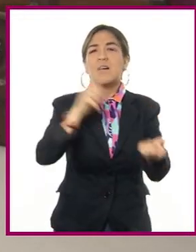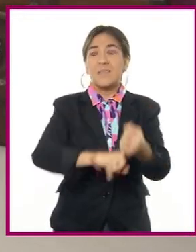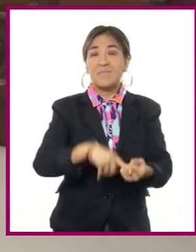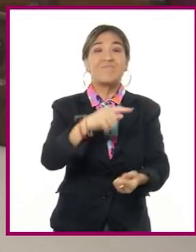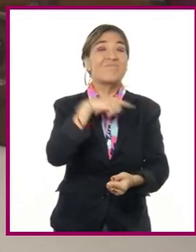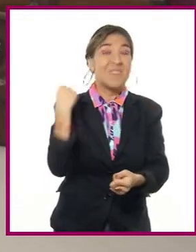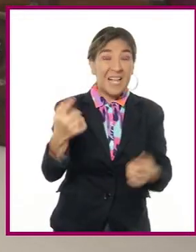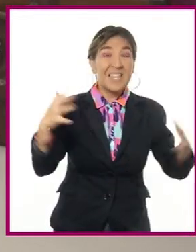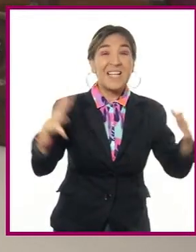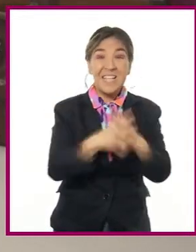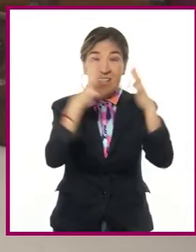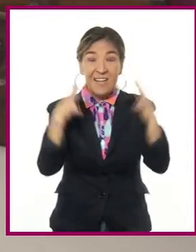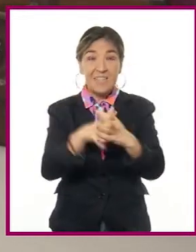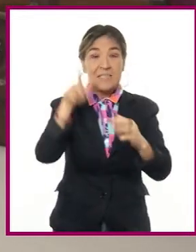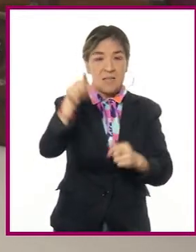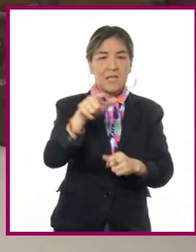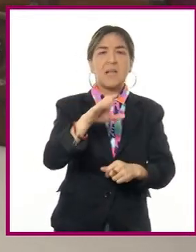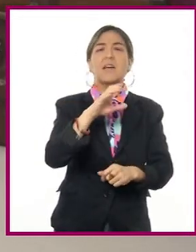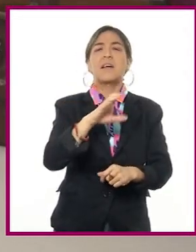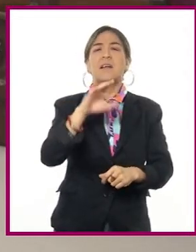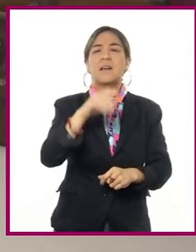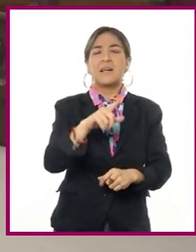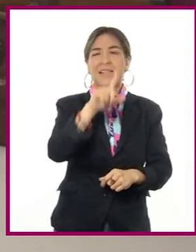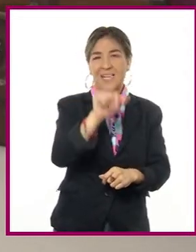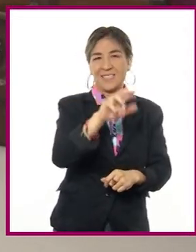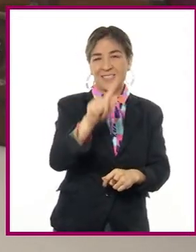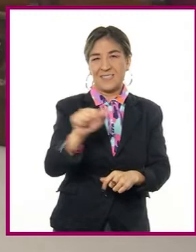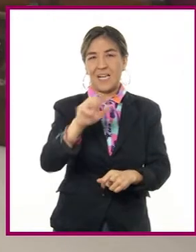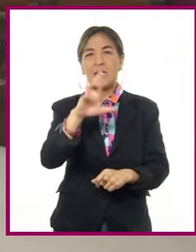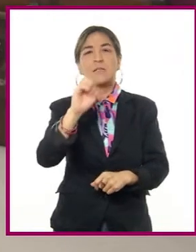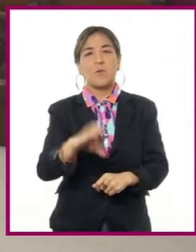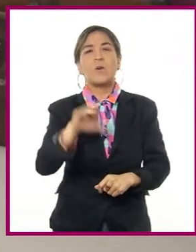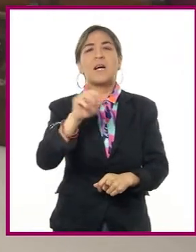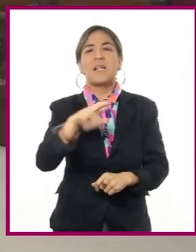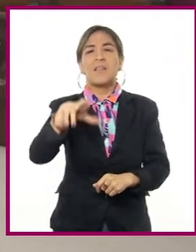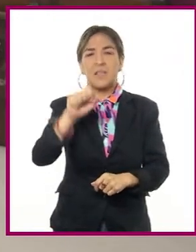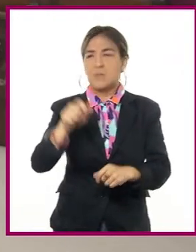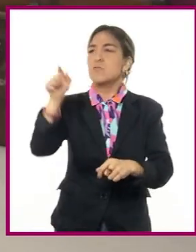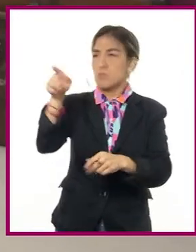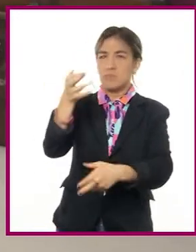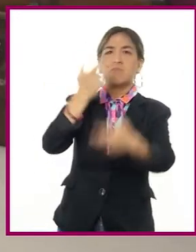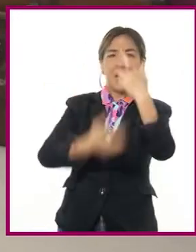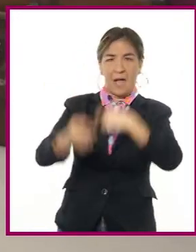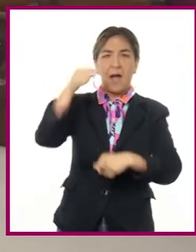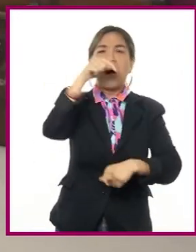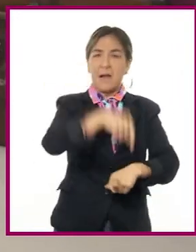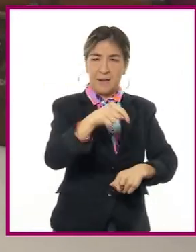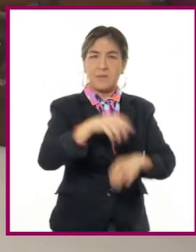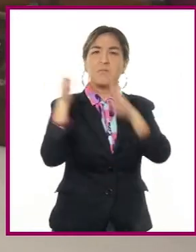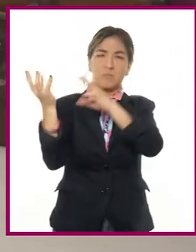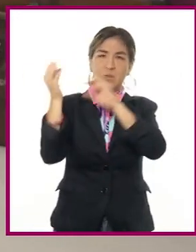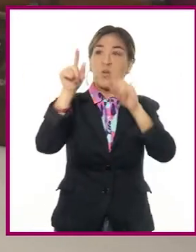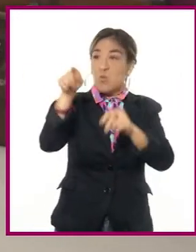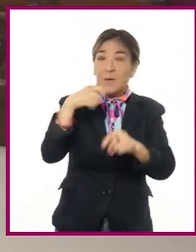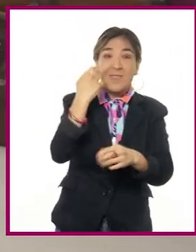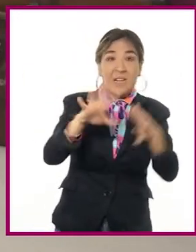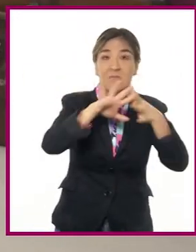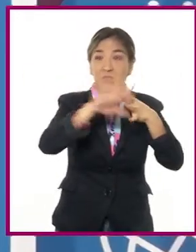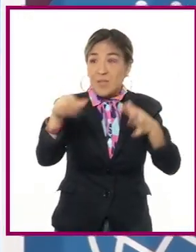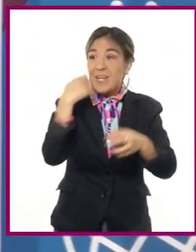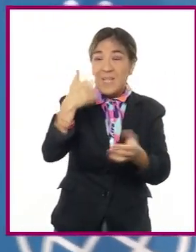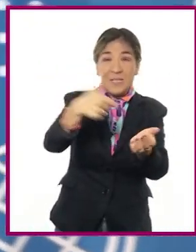guerra, Cárdenas ofreció recibir en México a los republicanos que escapaban de la represión encabezada por